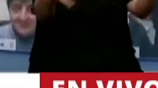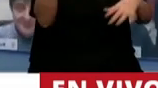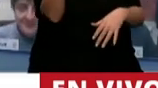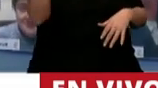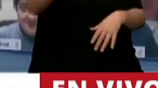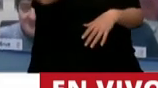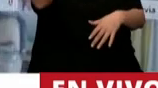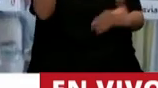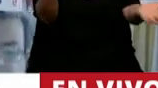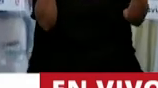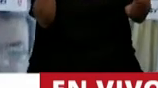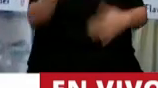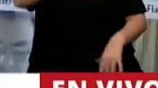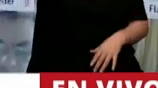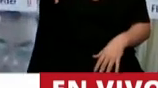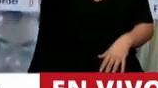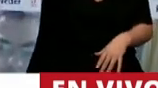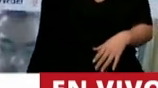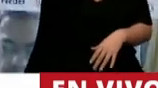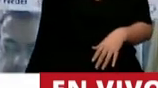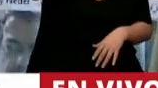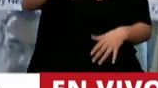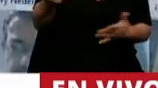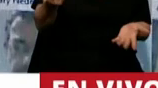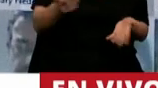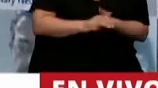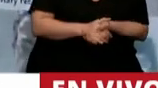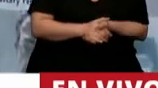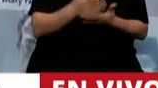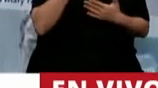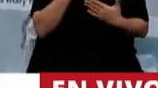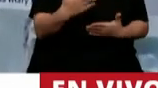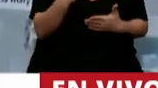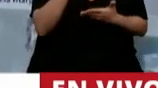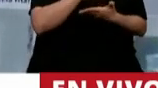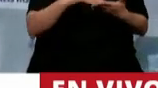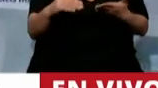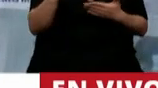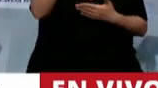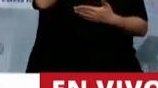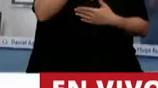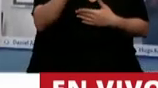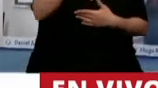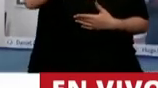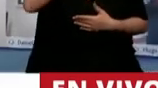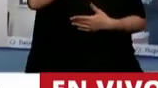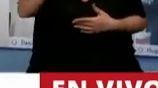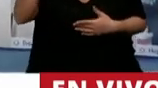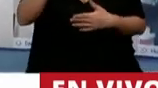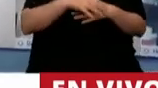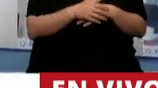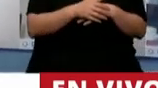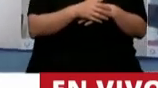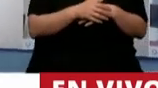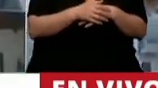Nico. Positivo. Gracias, sí. Diputado Nicolás Rodríguez Saá. Diputada Alma